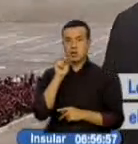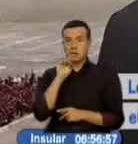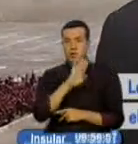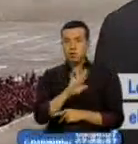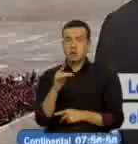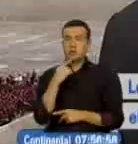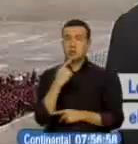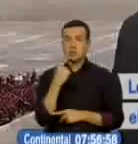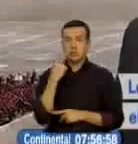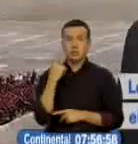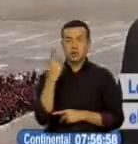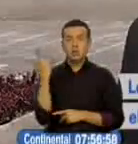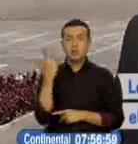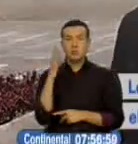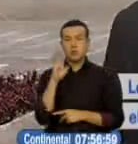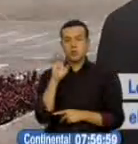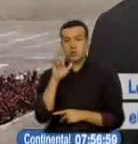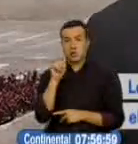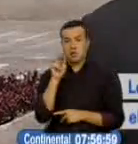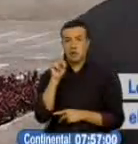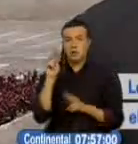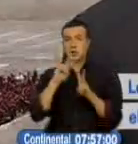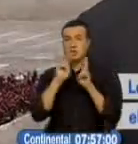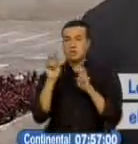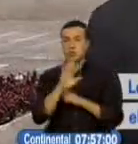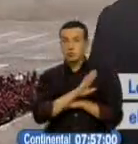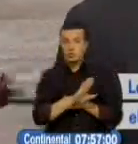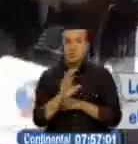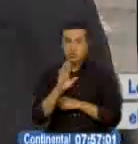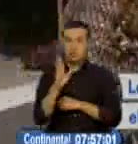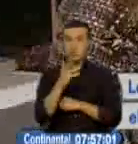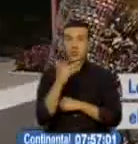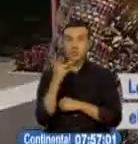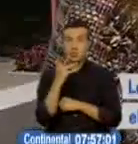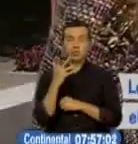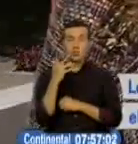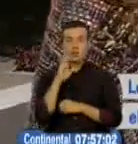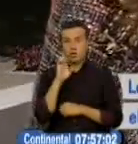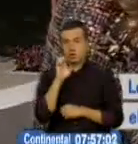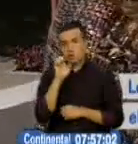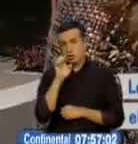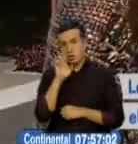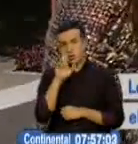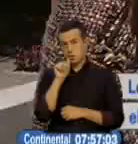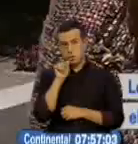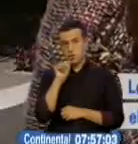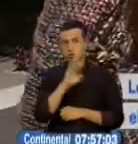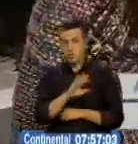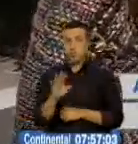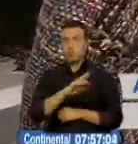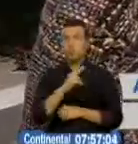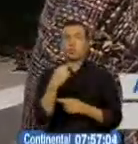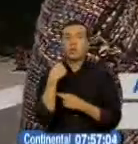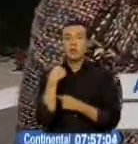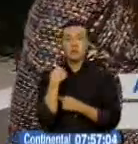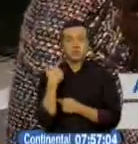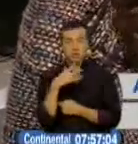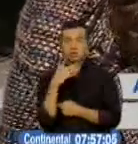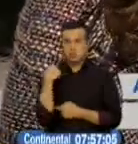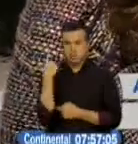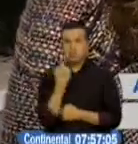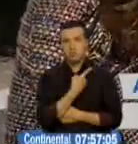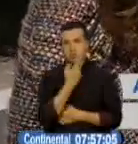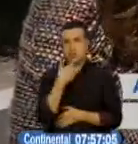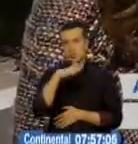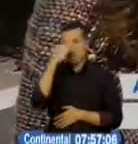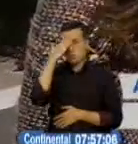al señor Terán en una presunta usurpación de funciones. El señor Terán actuaba en delegación y nosotros teníamos entendido